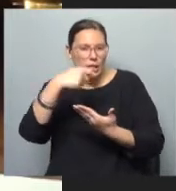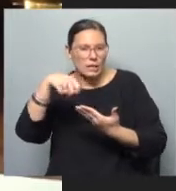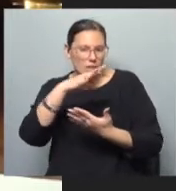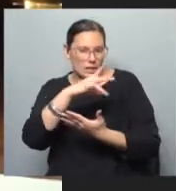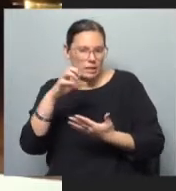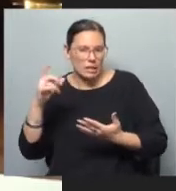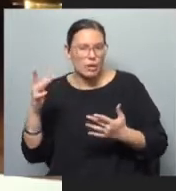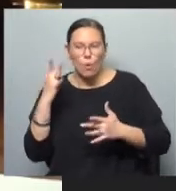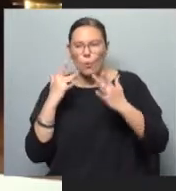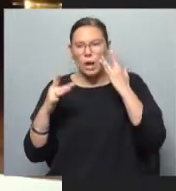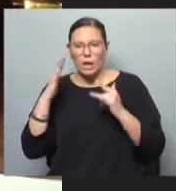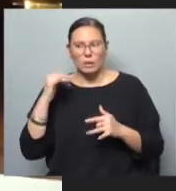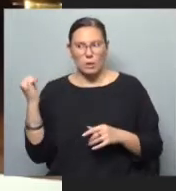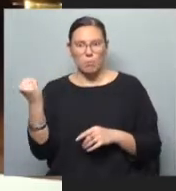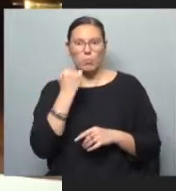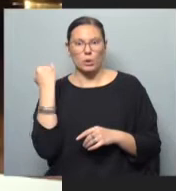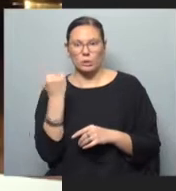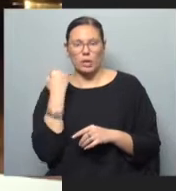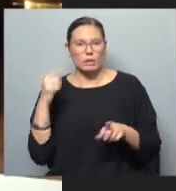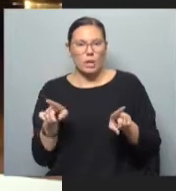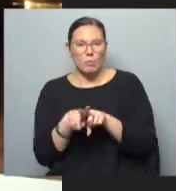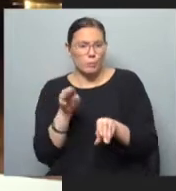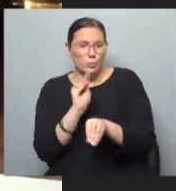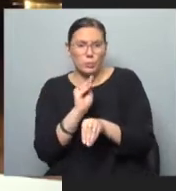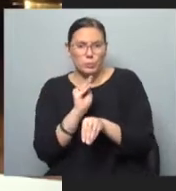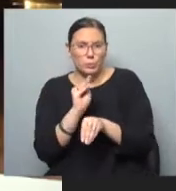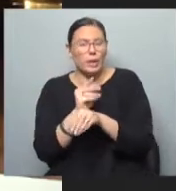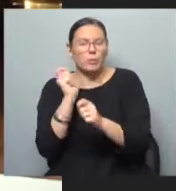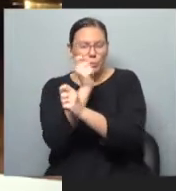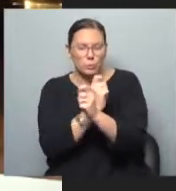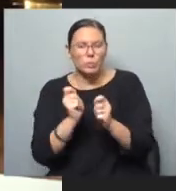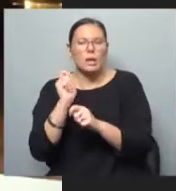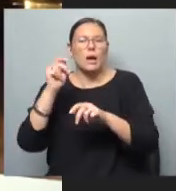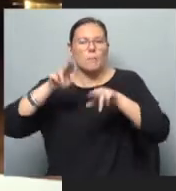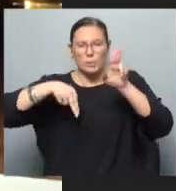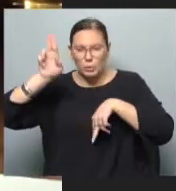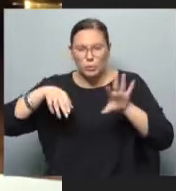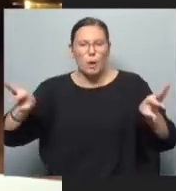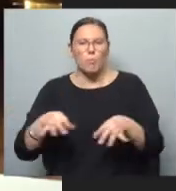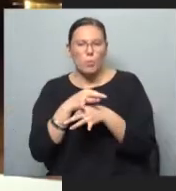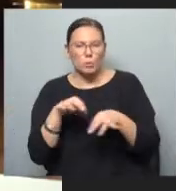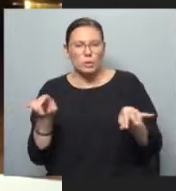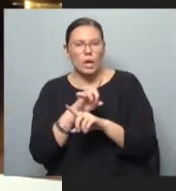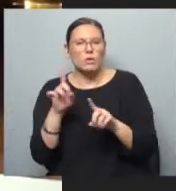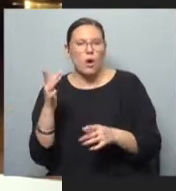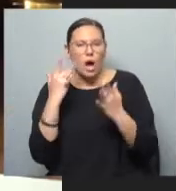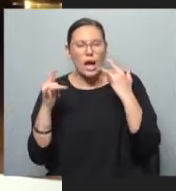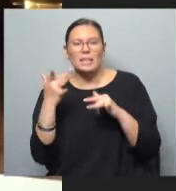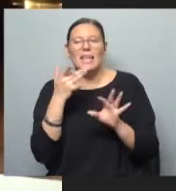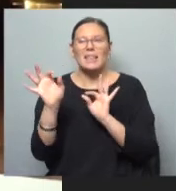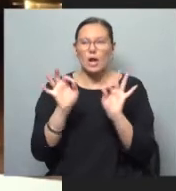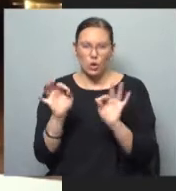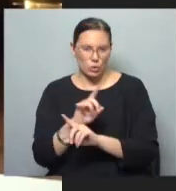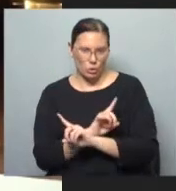arte mayor. Está a la altura de la escultura, de la pintura, de la música. No es un arte decorativa,